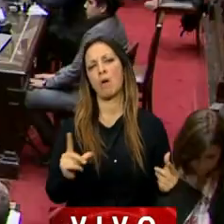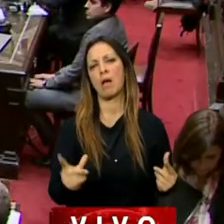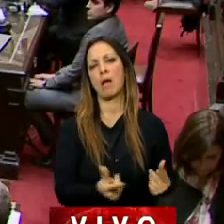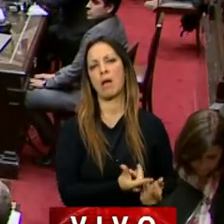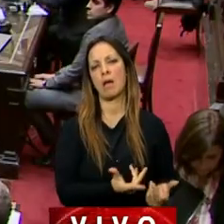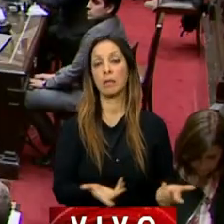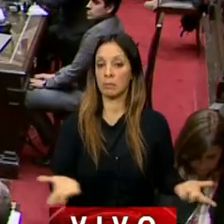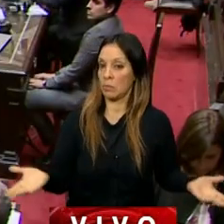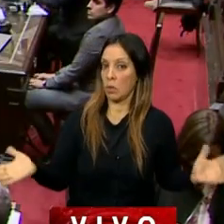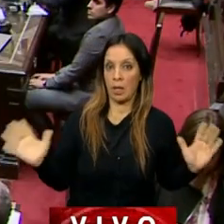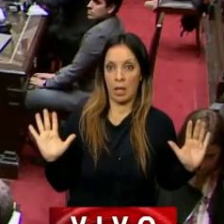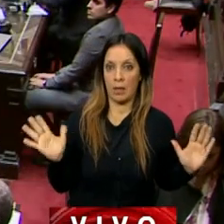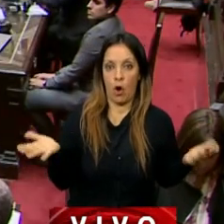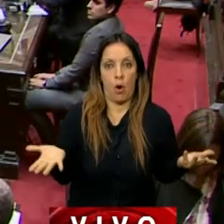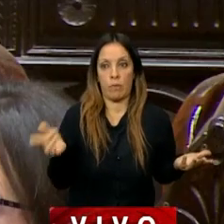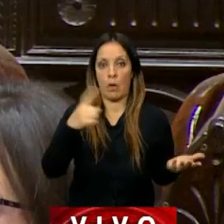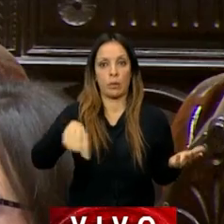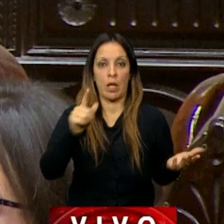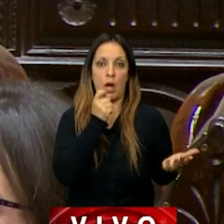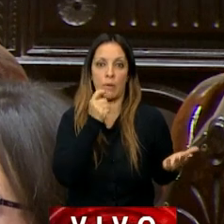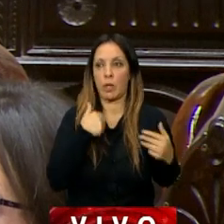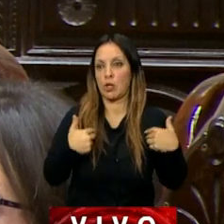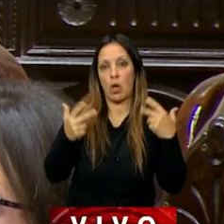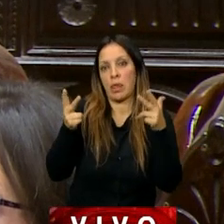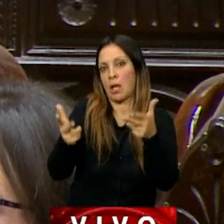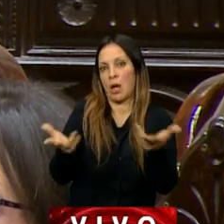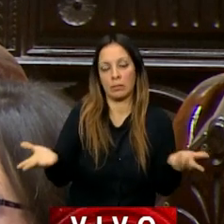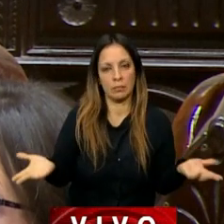Bueno, por supuesto que no les va a gustar escucharme,